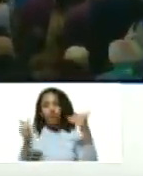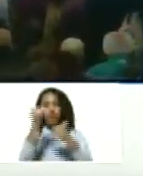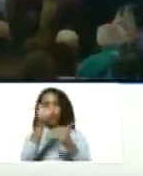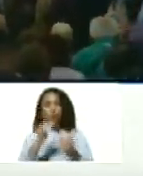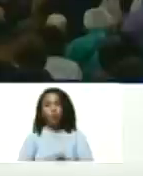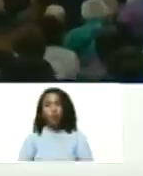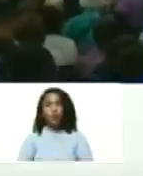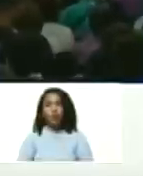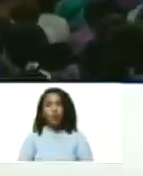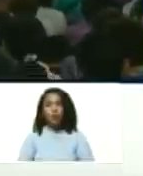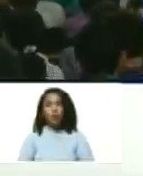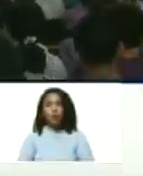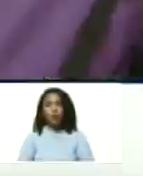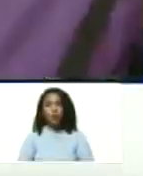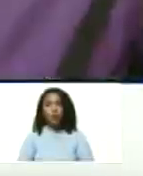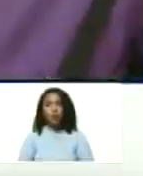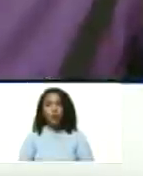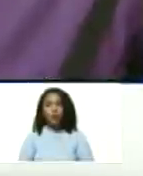creadora